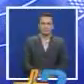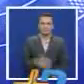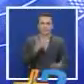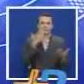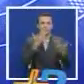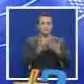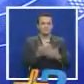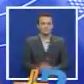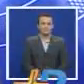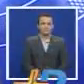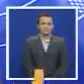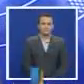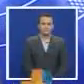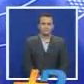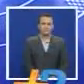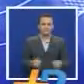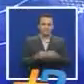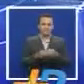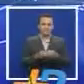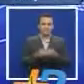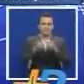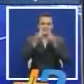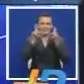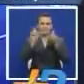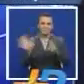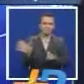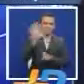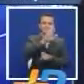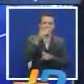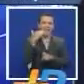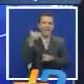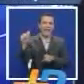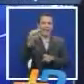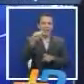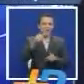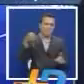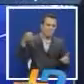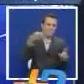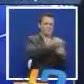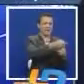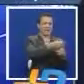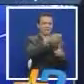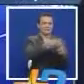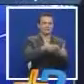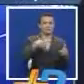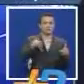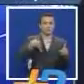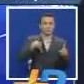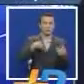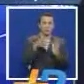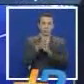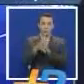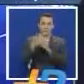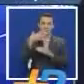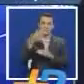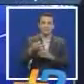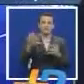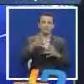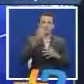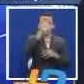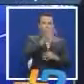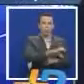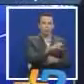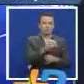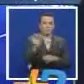gracias. Y en la segunda entrega de la serie Violencia contra las Mujeres les contamos la dramática historia de una joven víctima de un ataque con ácido en el Pacífico